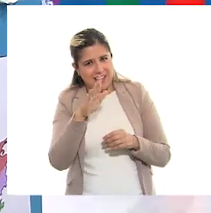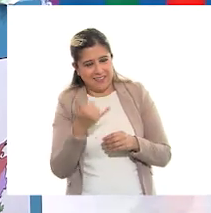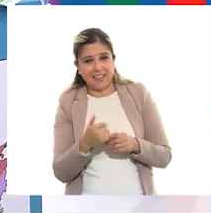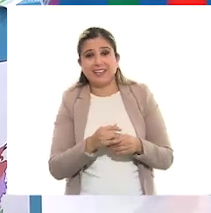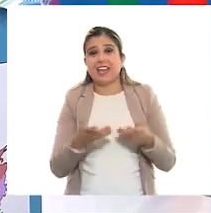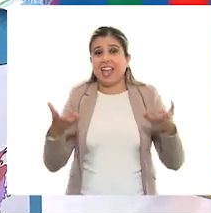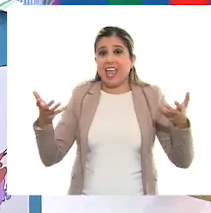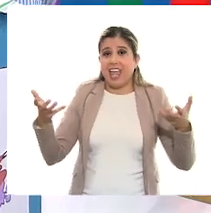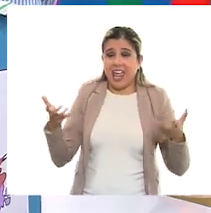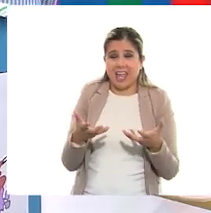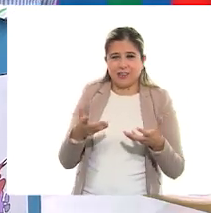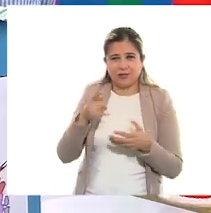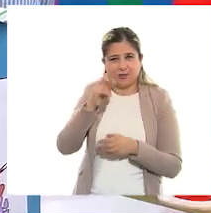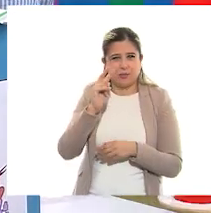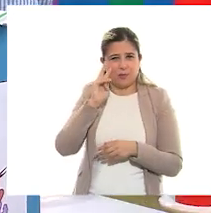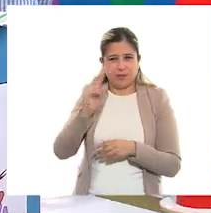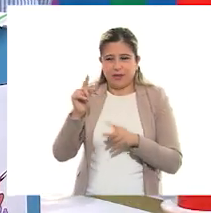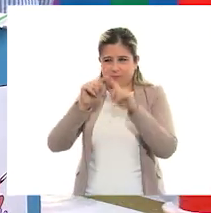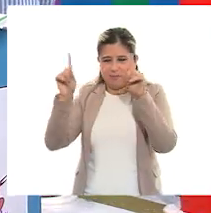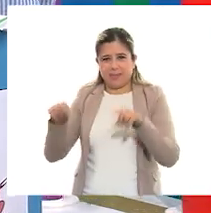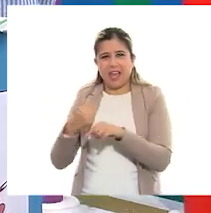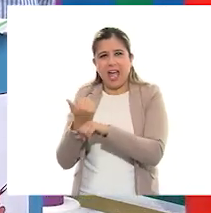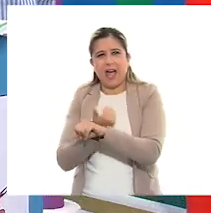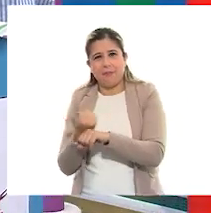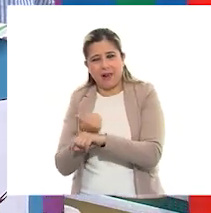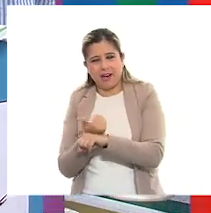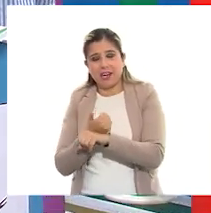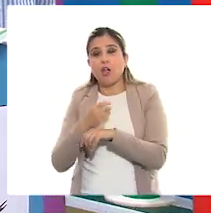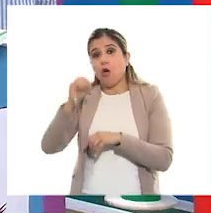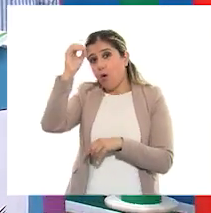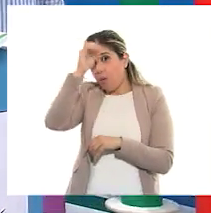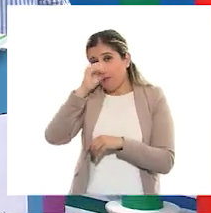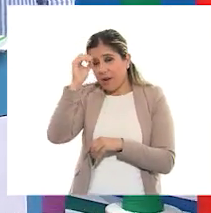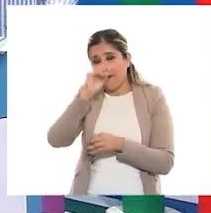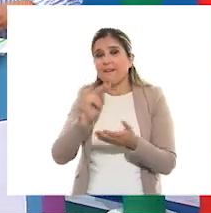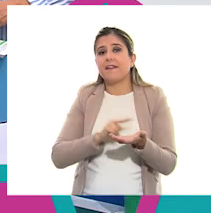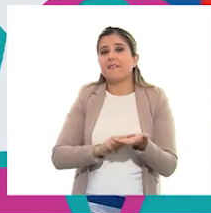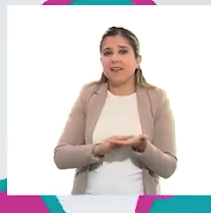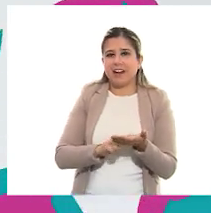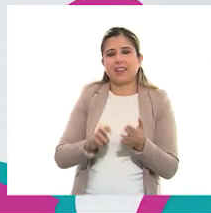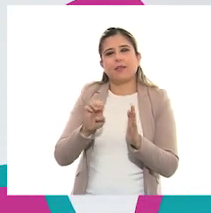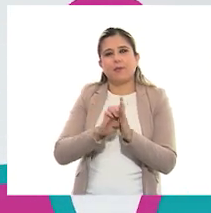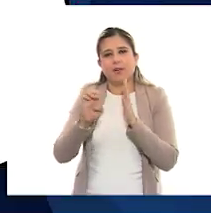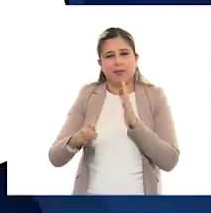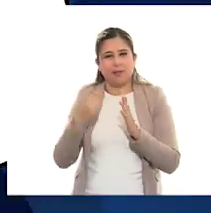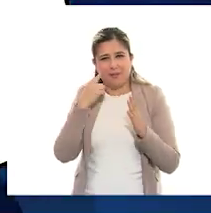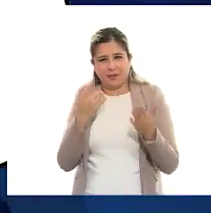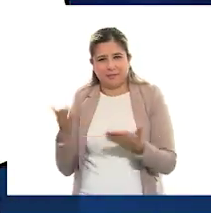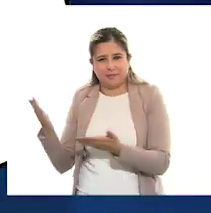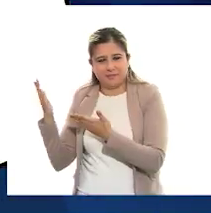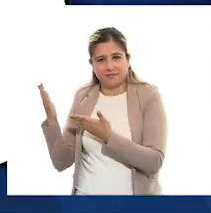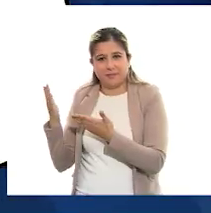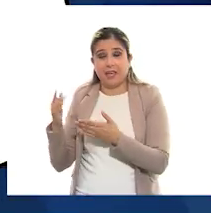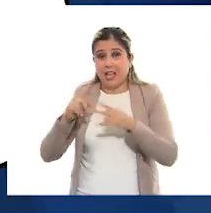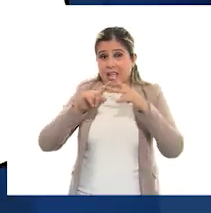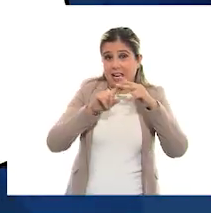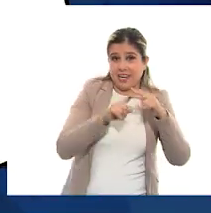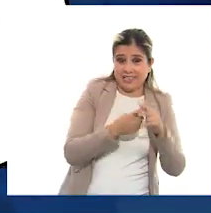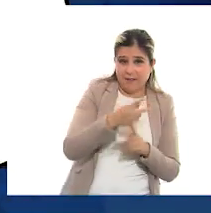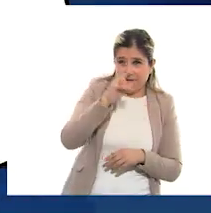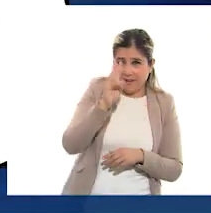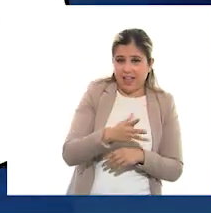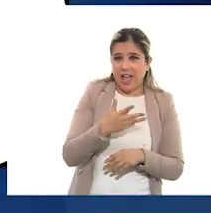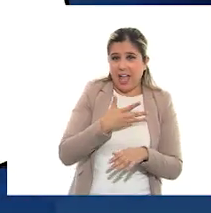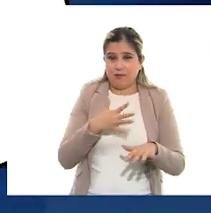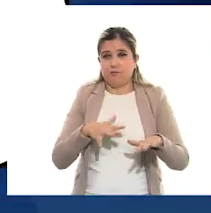Los hechos, como lo ven en su pantalla, están en amarillo y las opiniones en verde, por ejemplo. Al inicio, en realidad, sí hubo un